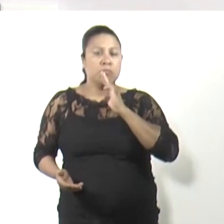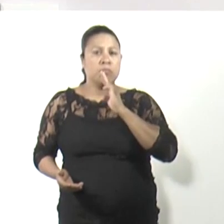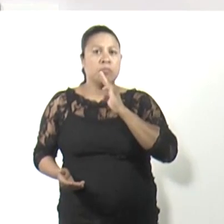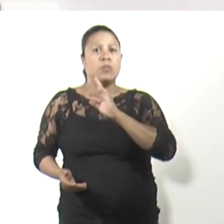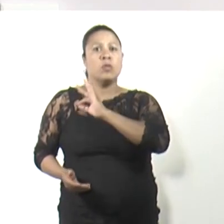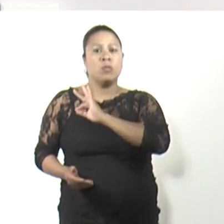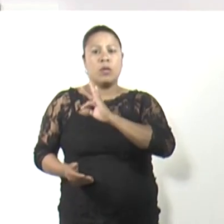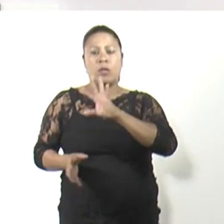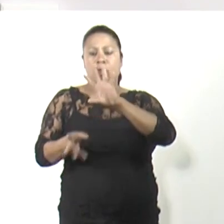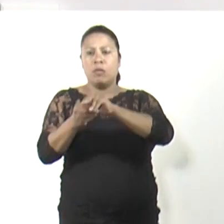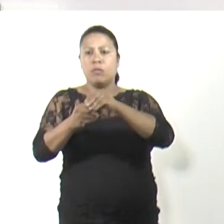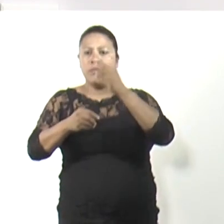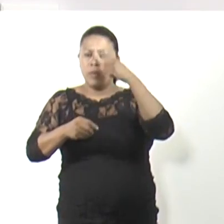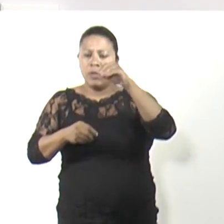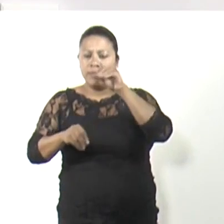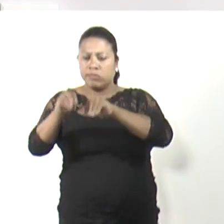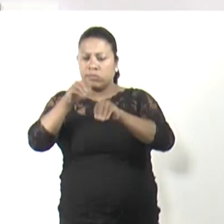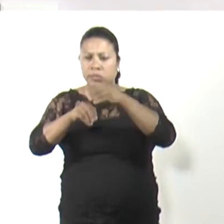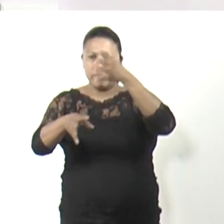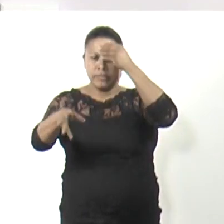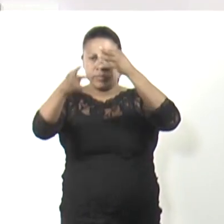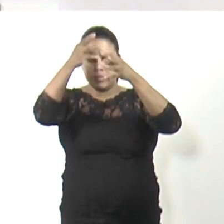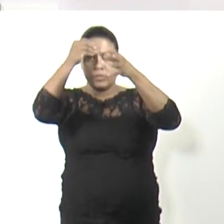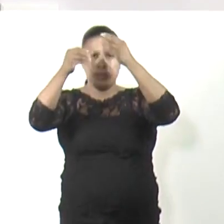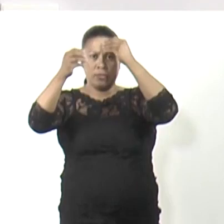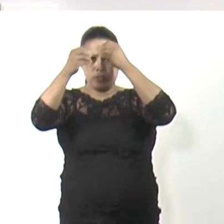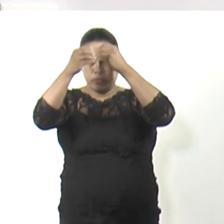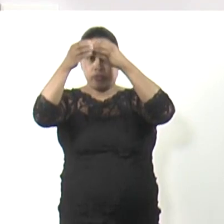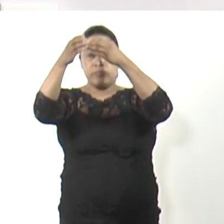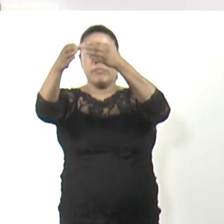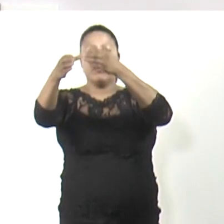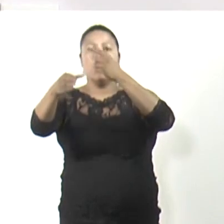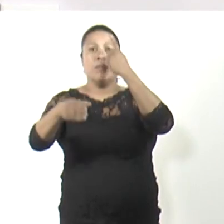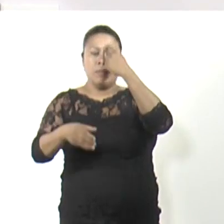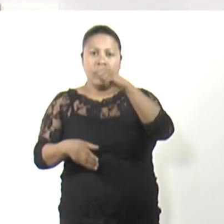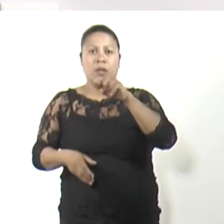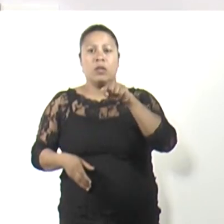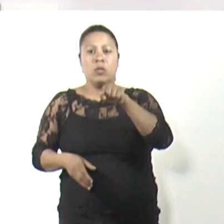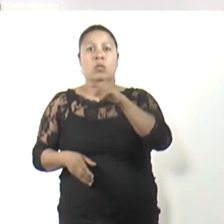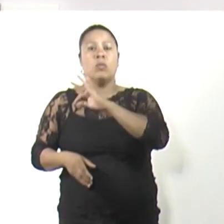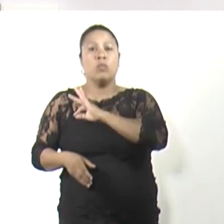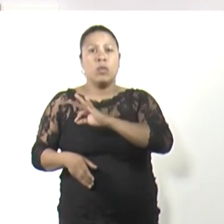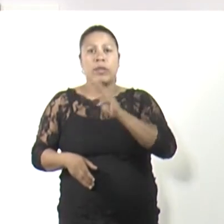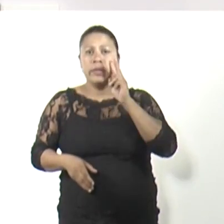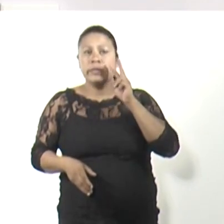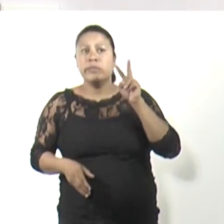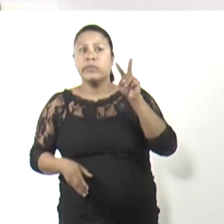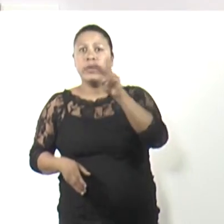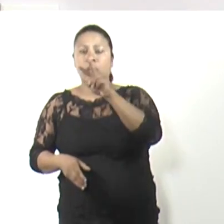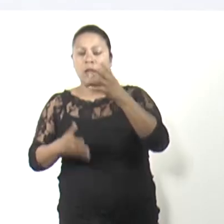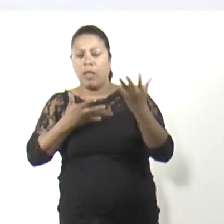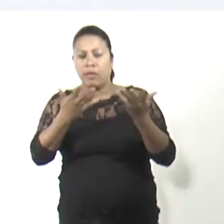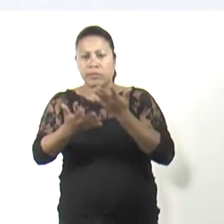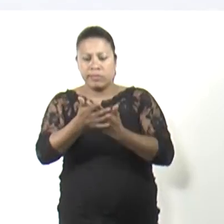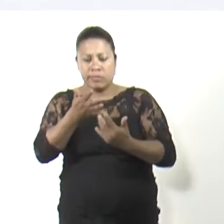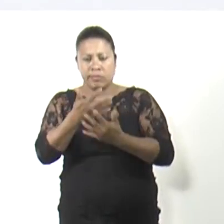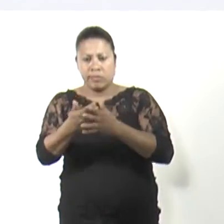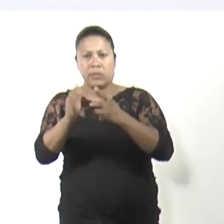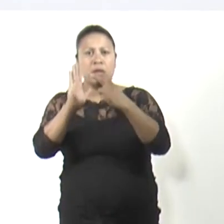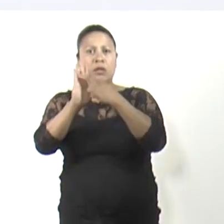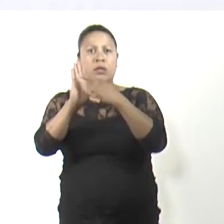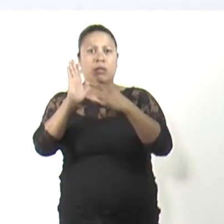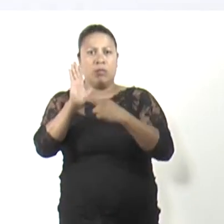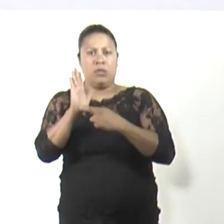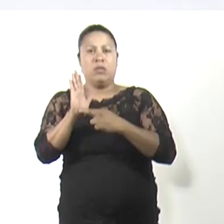puedan retroalimentar esos aprendizajes, pero sobre todo que te permita elaborar un